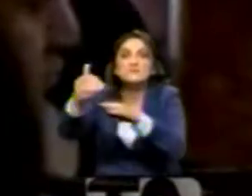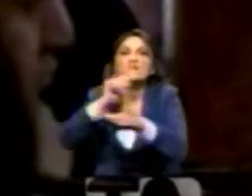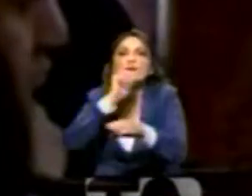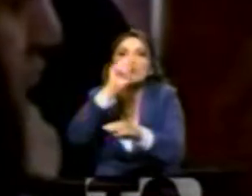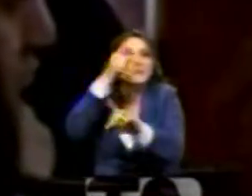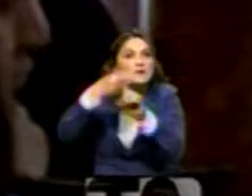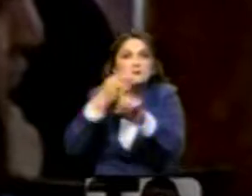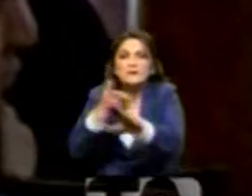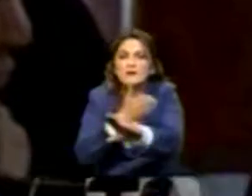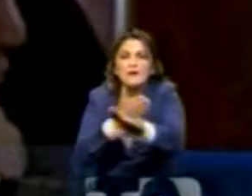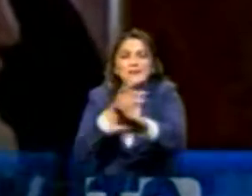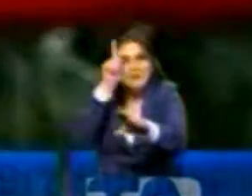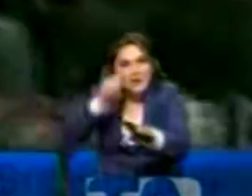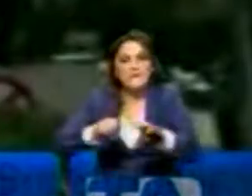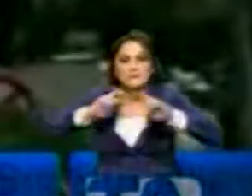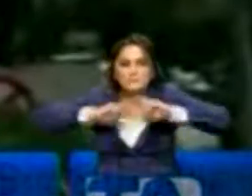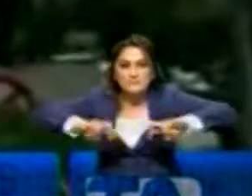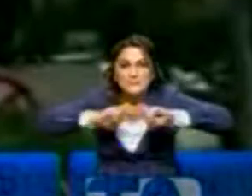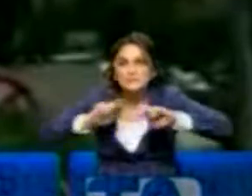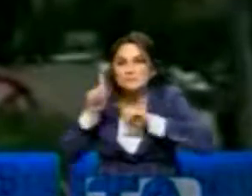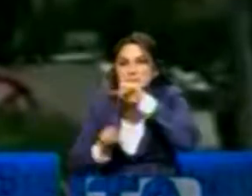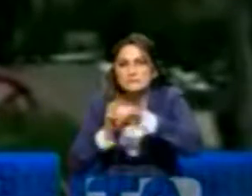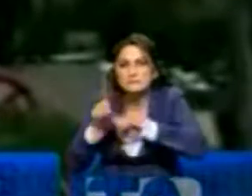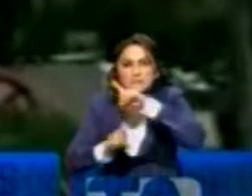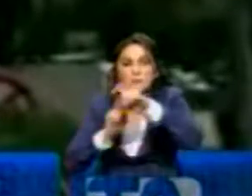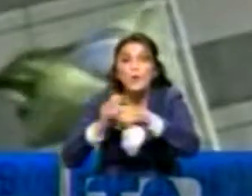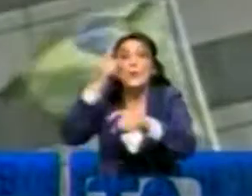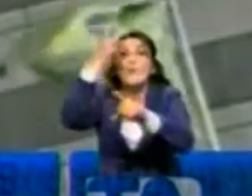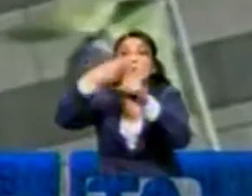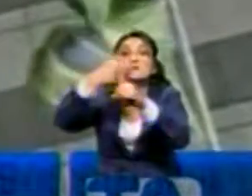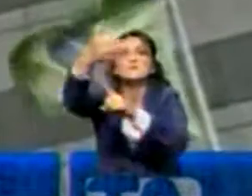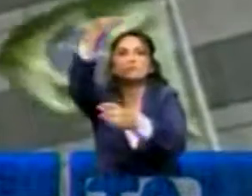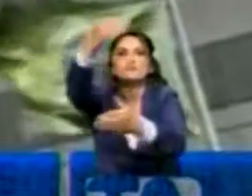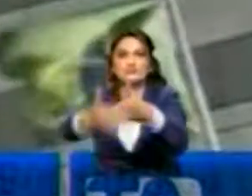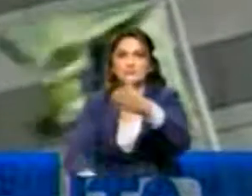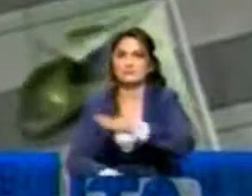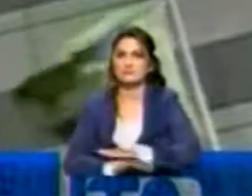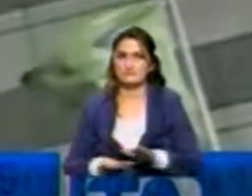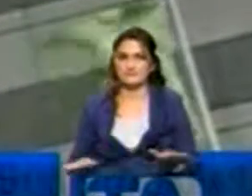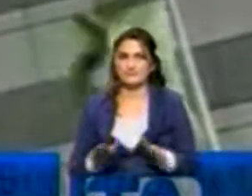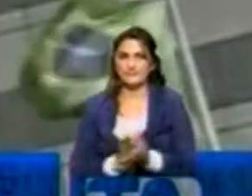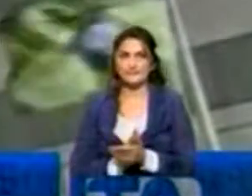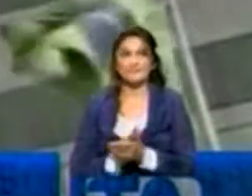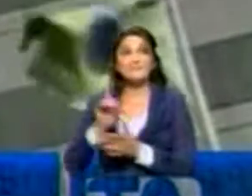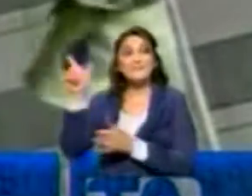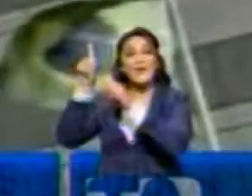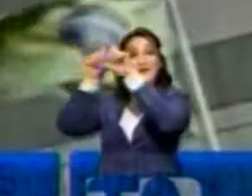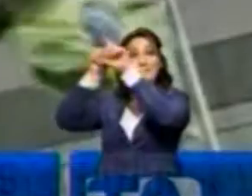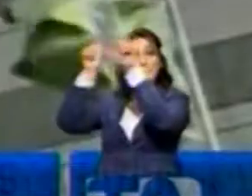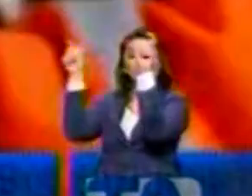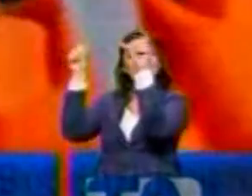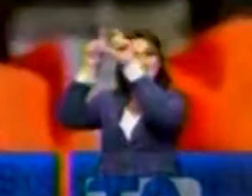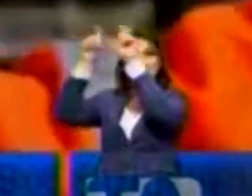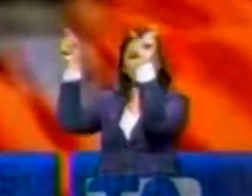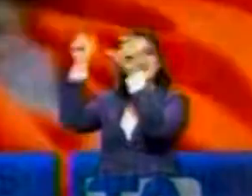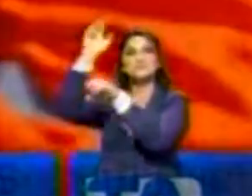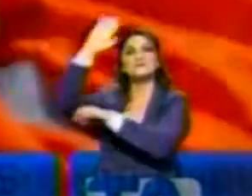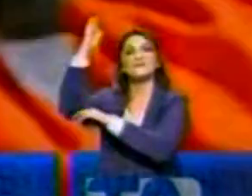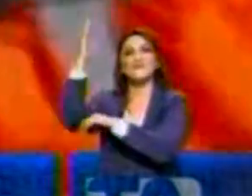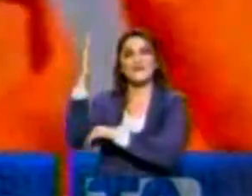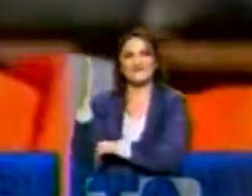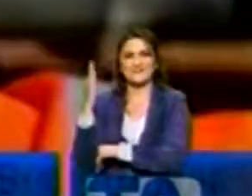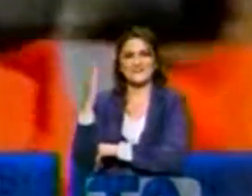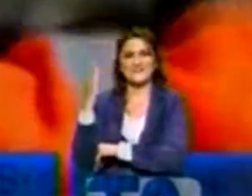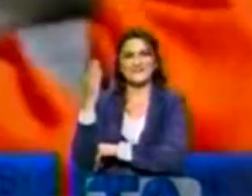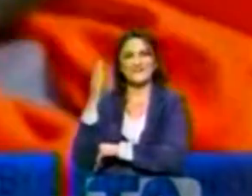Será la segunda ocasión en la que exdirectivos de la empresa brasileña Odebrecht entregan información relacionada con casos de corrupción en el